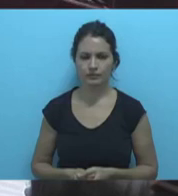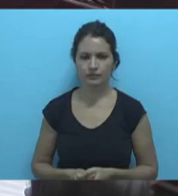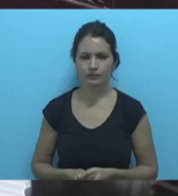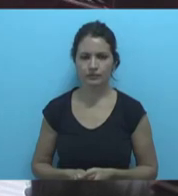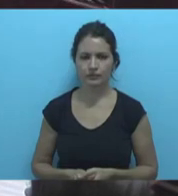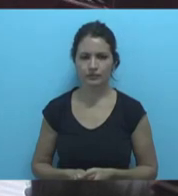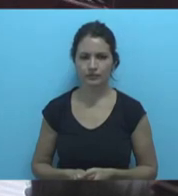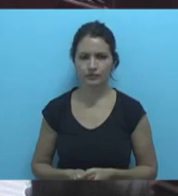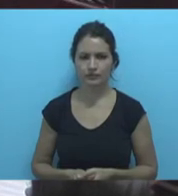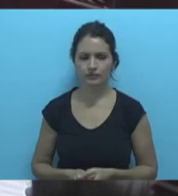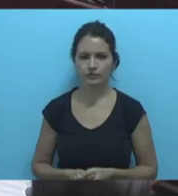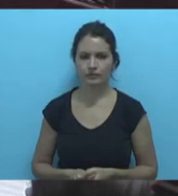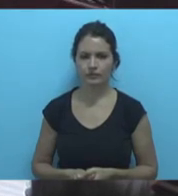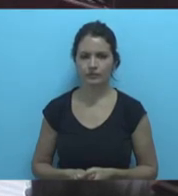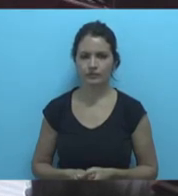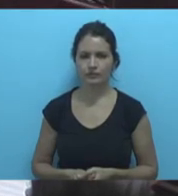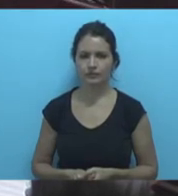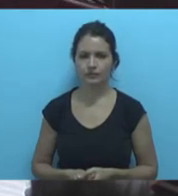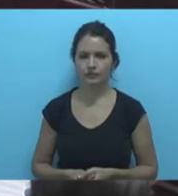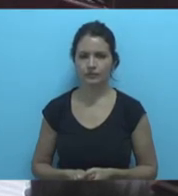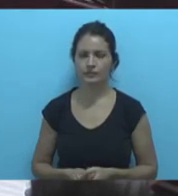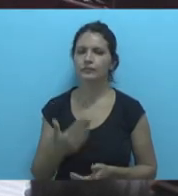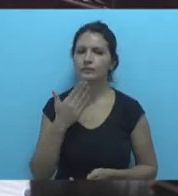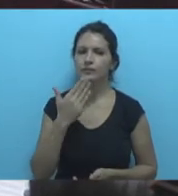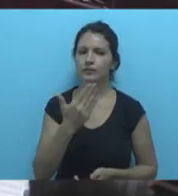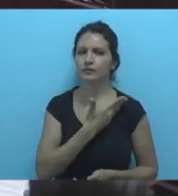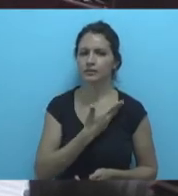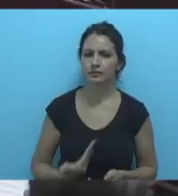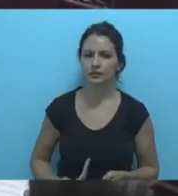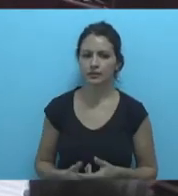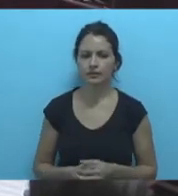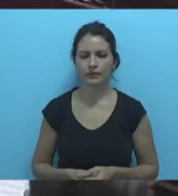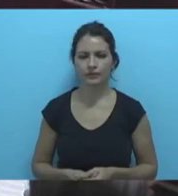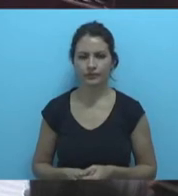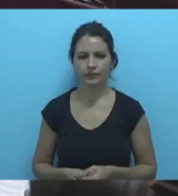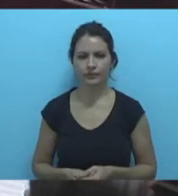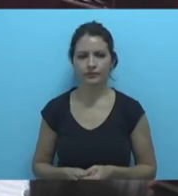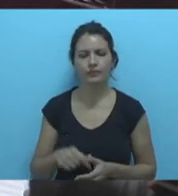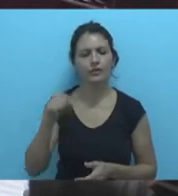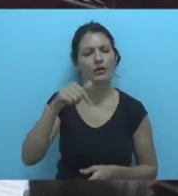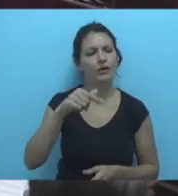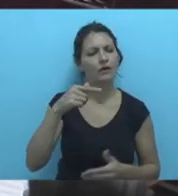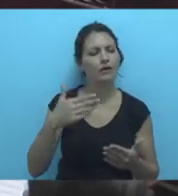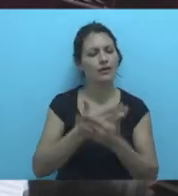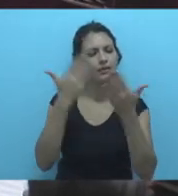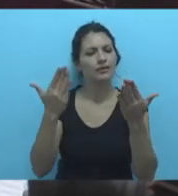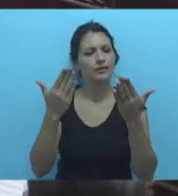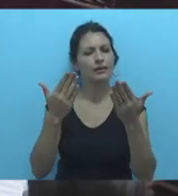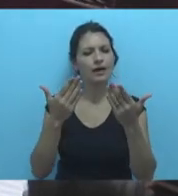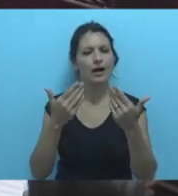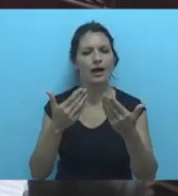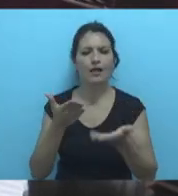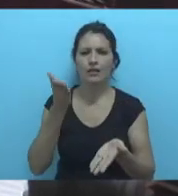Gracias, señor presidente. Bueno, hoy es el día de la visibilidad de la promoción de derechos de las personas trans. Así